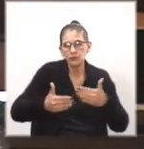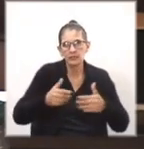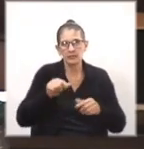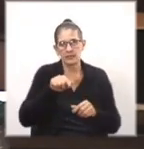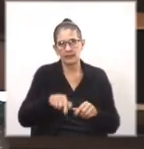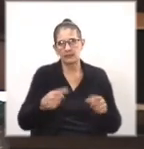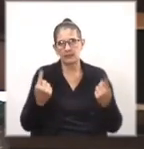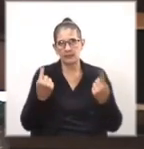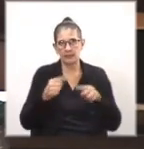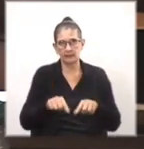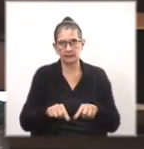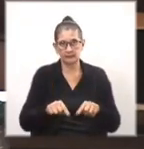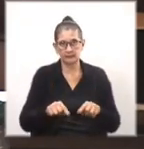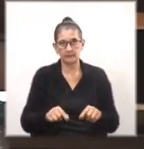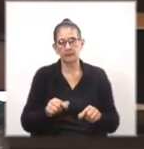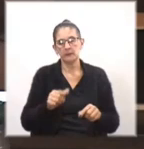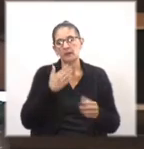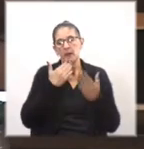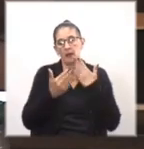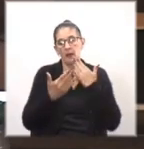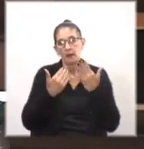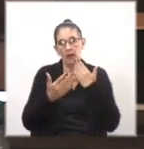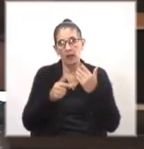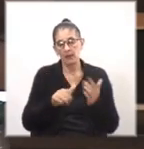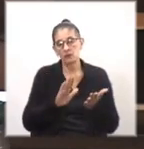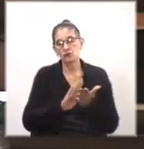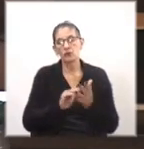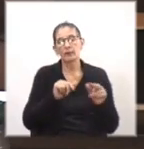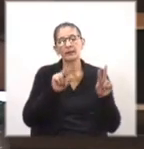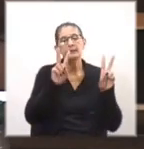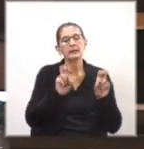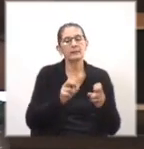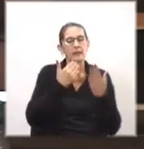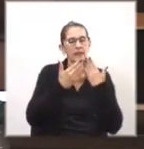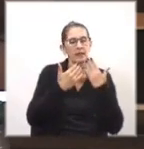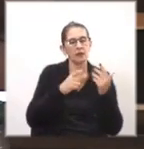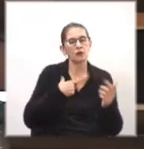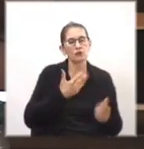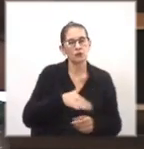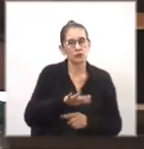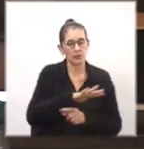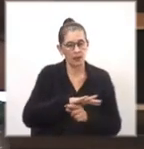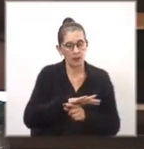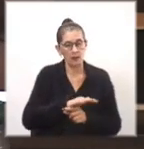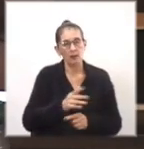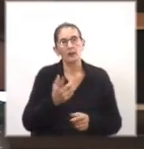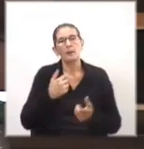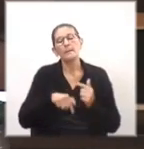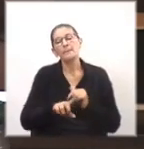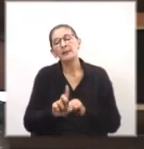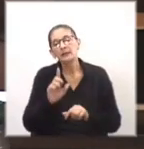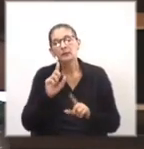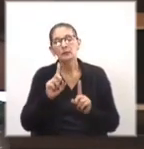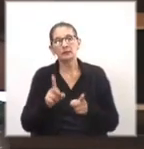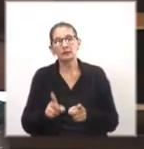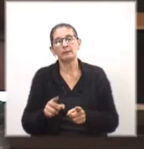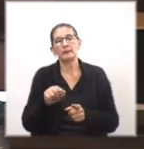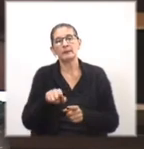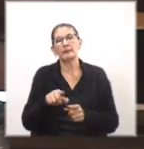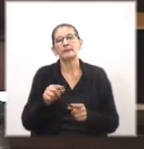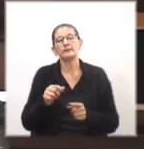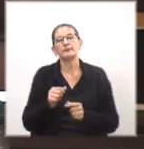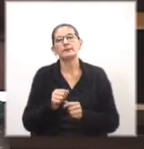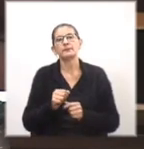debate. Hablaba del tema del diálogo social, pero sin lugar a dudas, además de todo